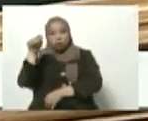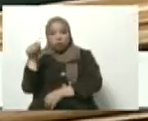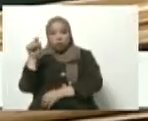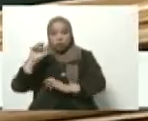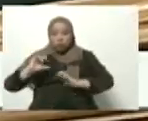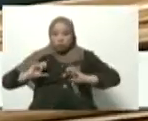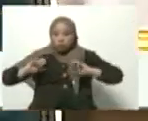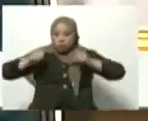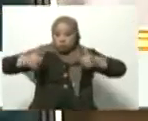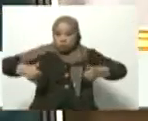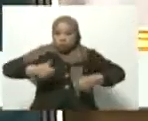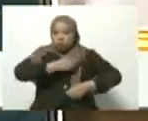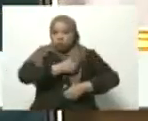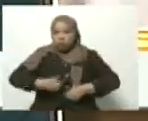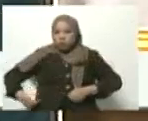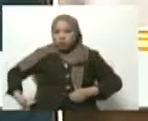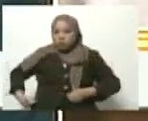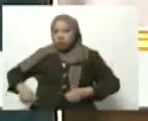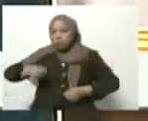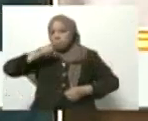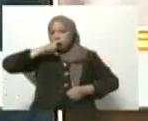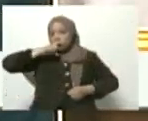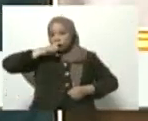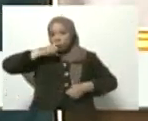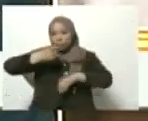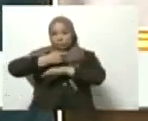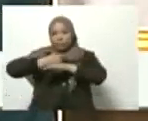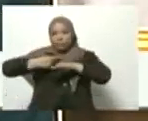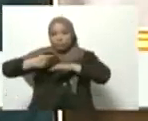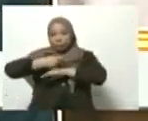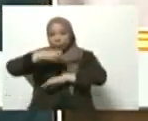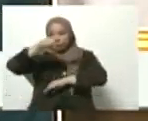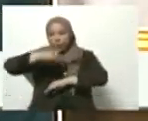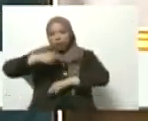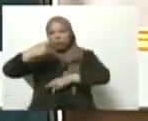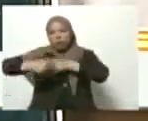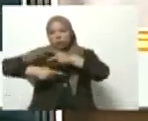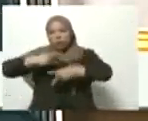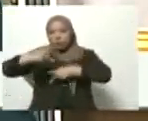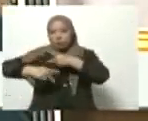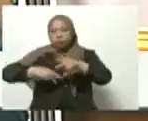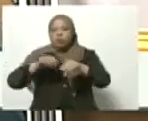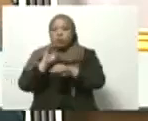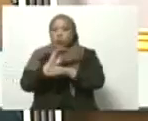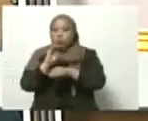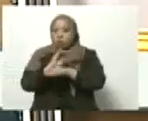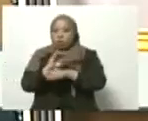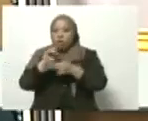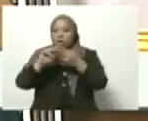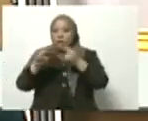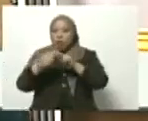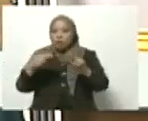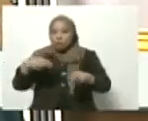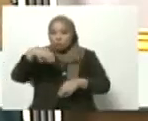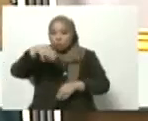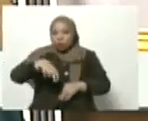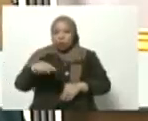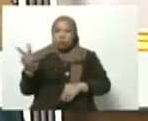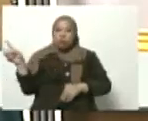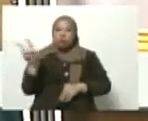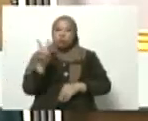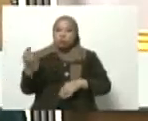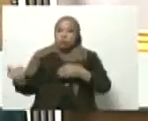empezando por el presidente Nicolás Maduro, en este proceso de preservar la paz de la República